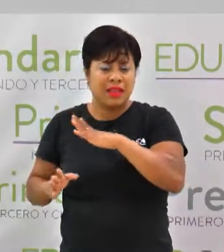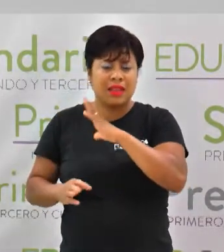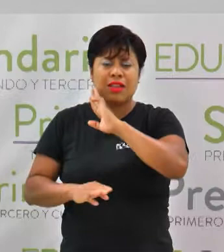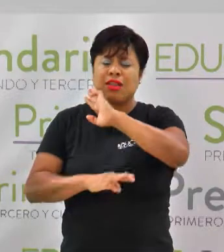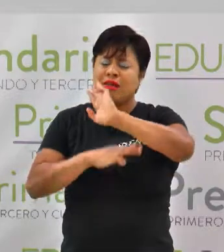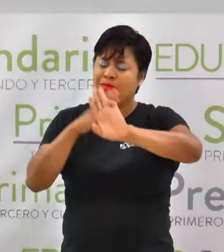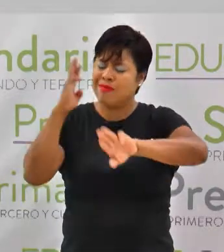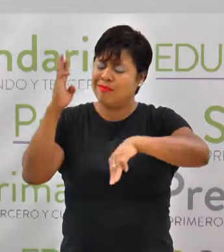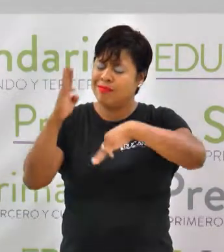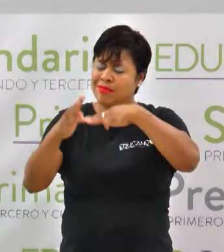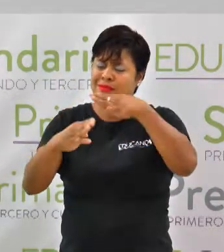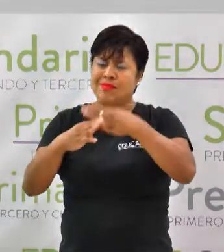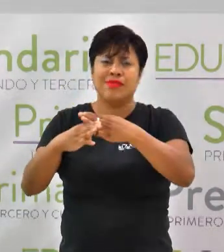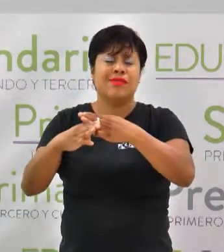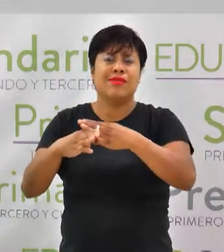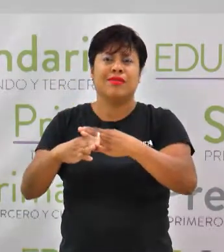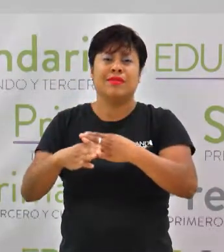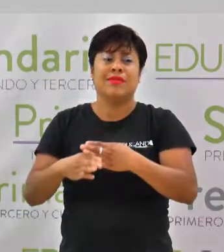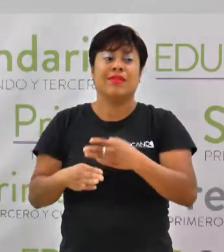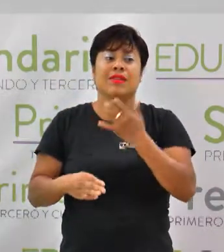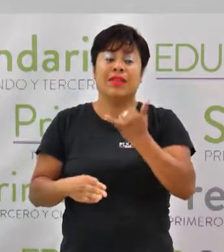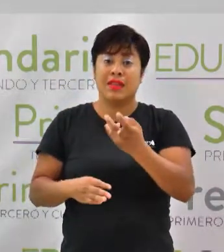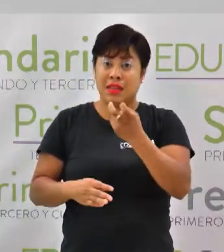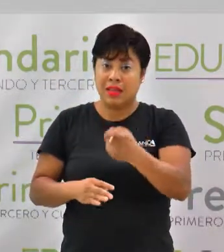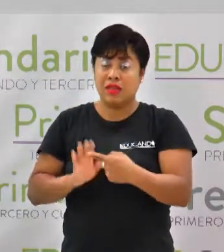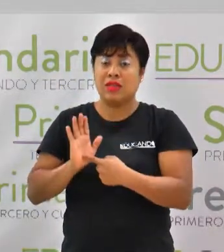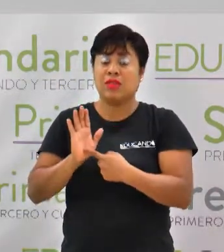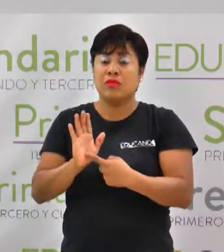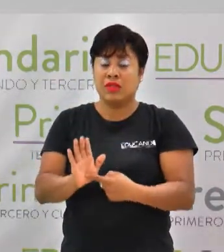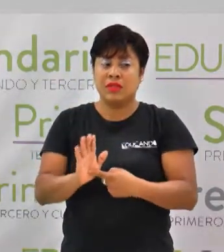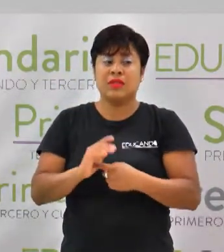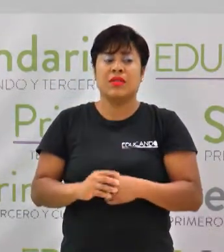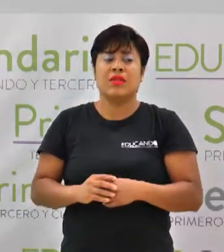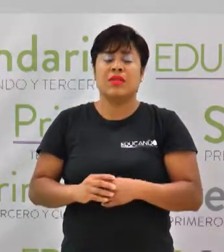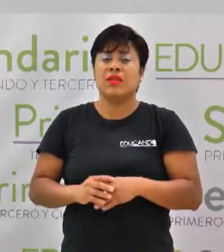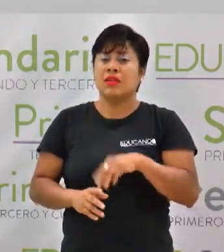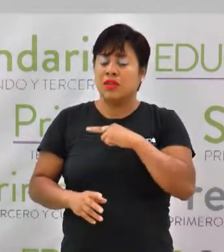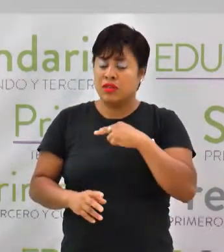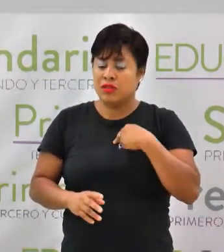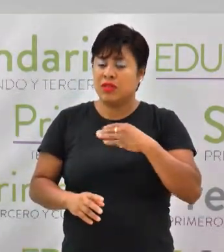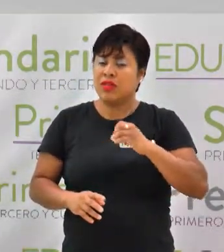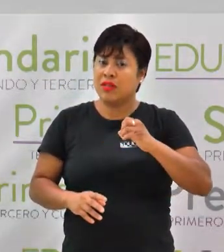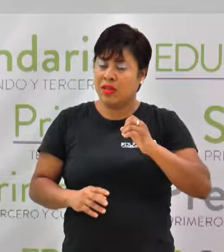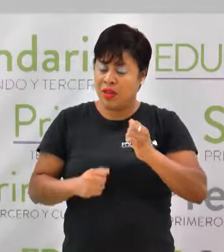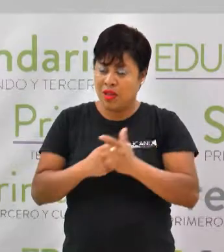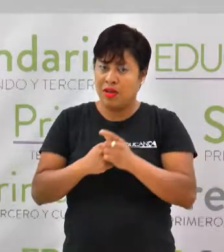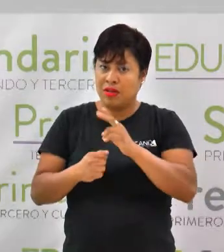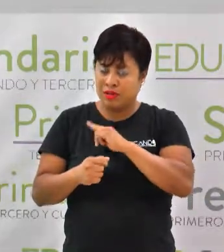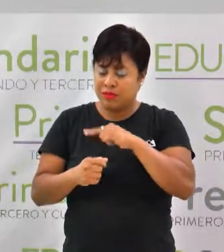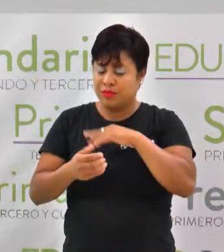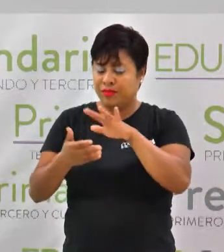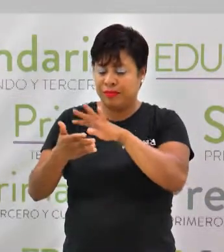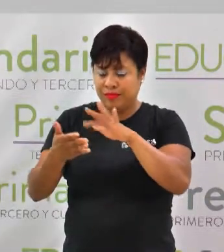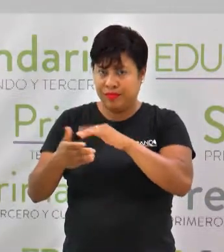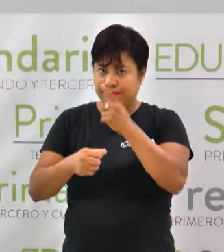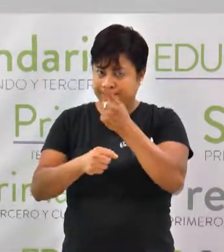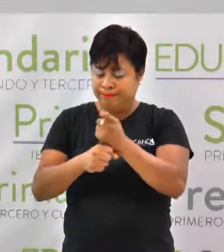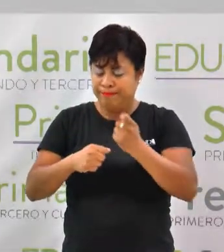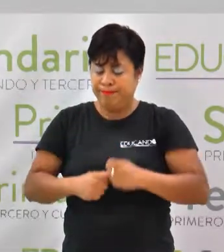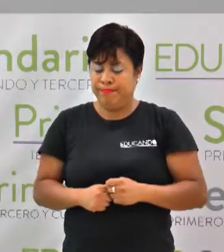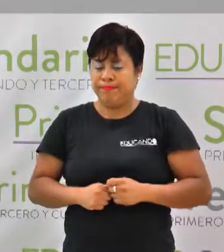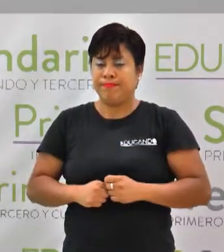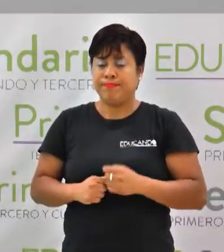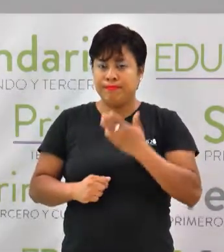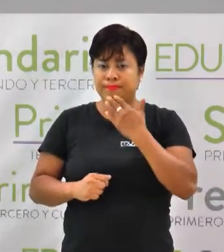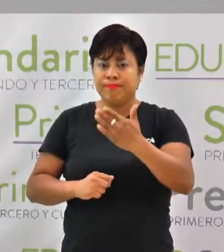en todo el mundo. Y nos muestra algo importante que lo vamos a comentar después de leerlo, ¿sí?